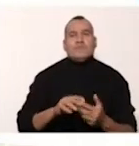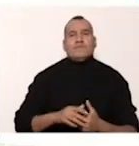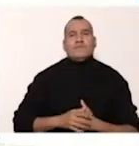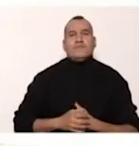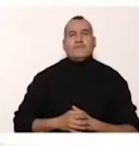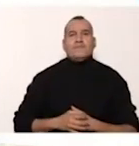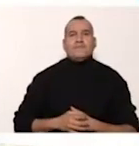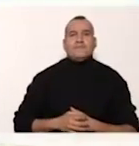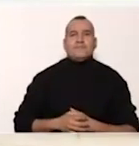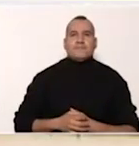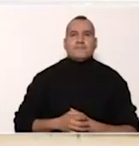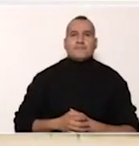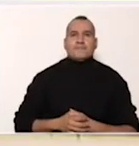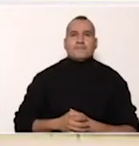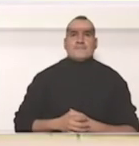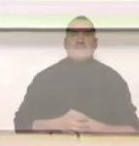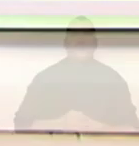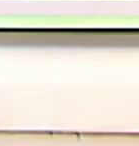oportunidad.